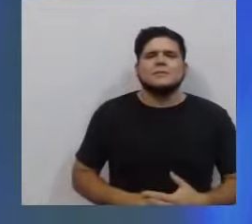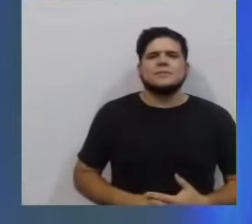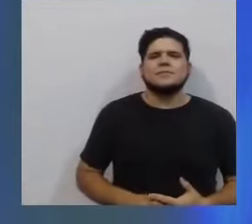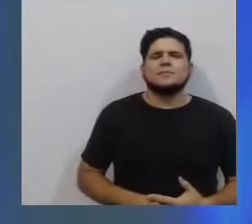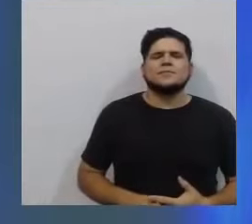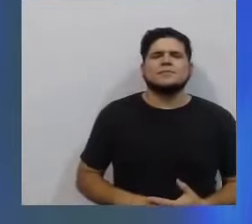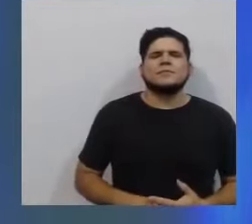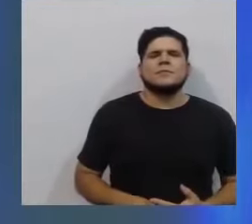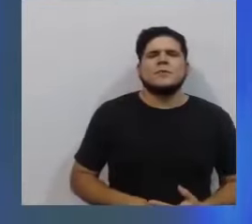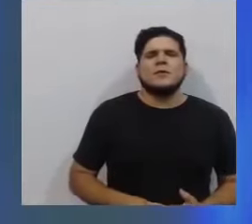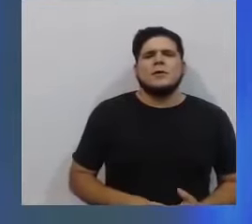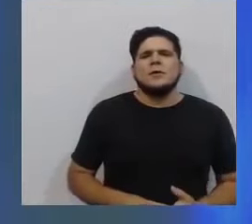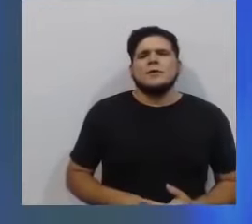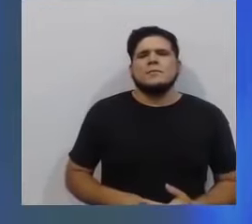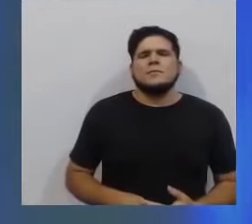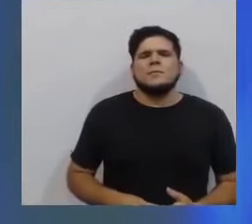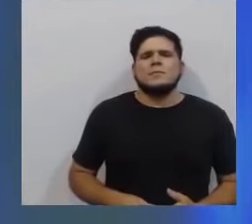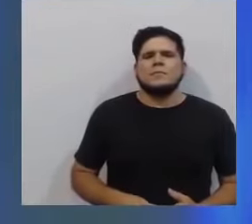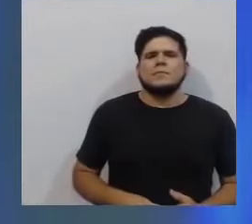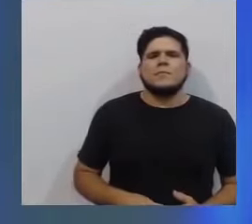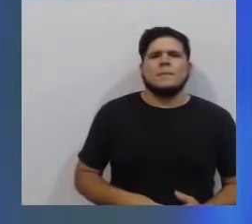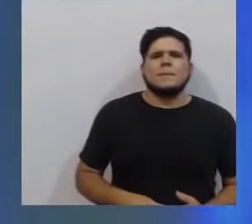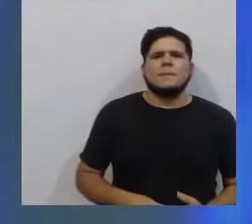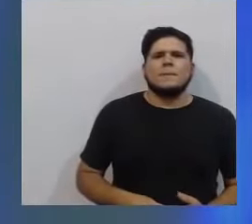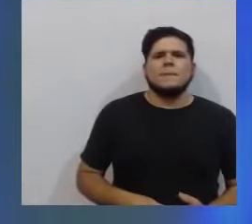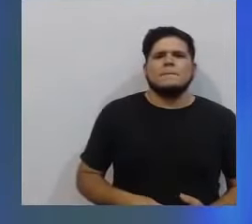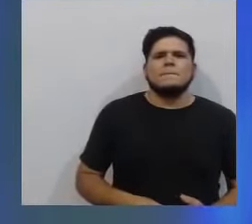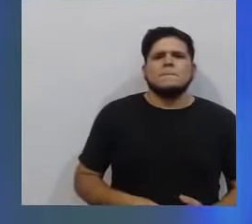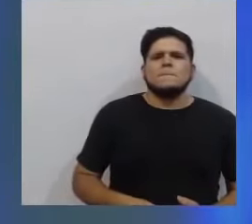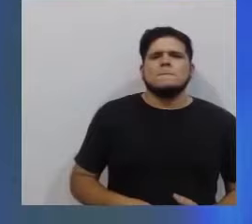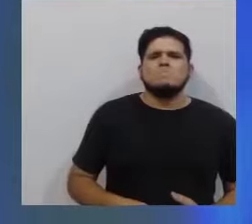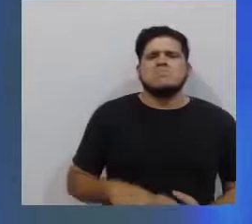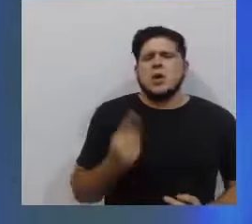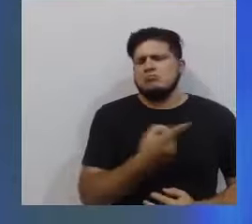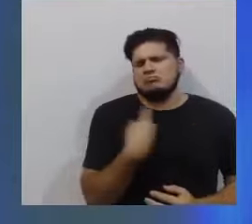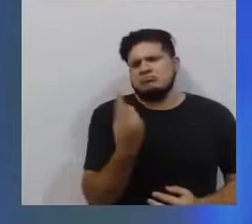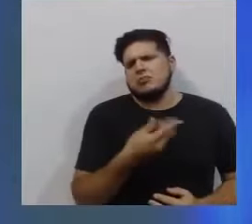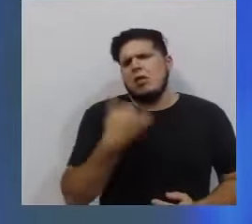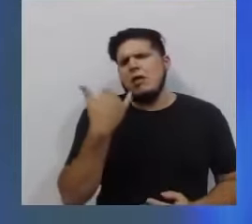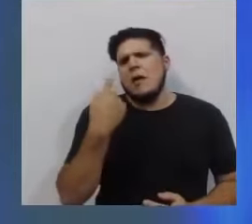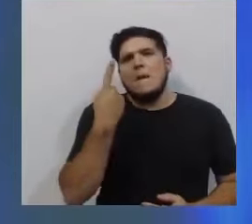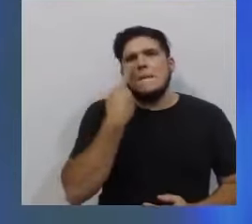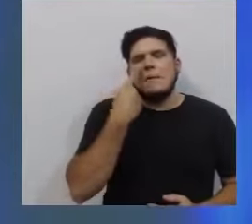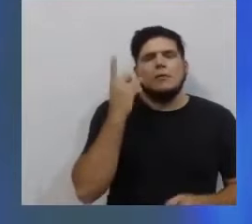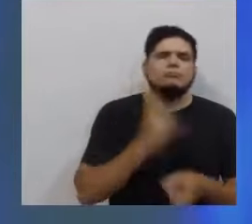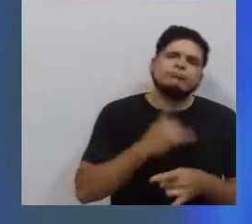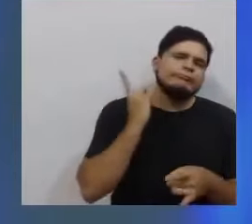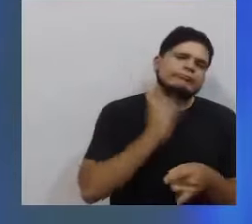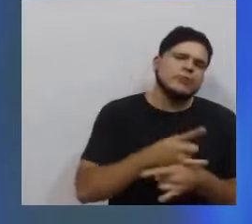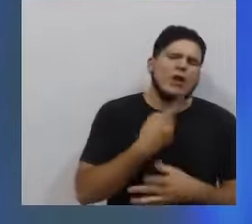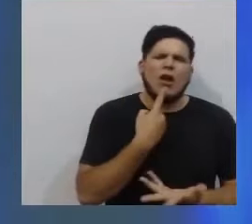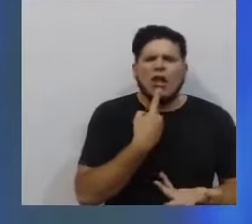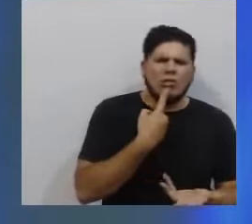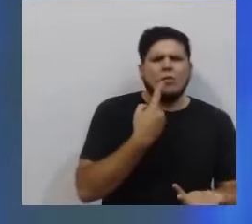consolida nunca se establece y nunca tampoco va a enfrentar desafíos nunca va a superar lo difícil